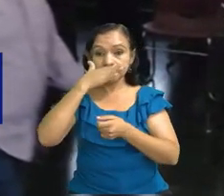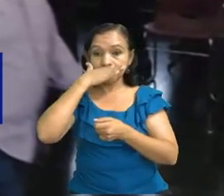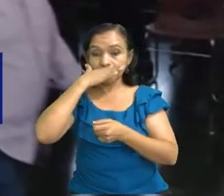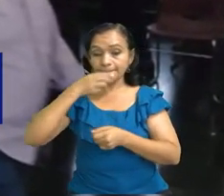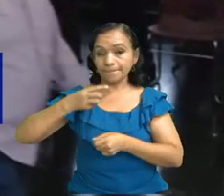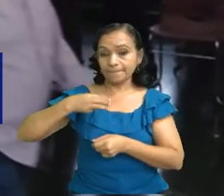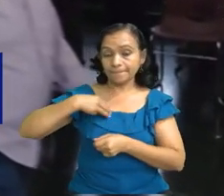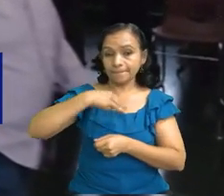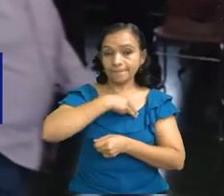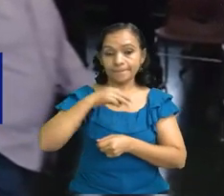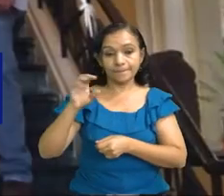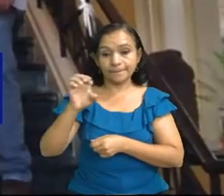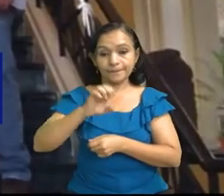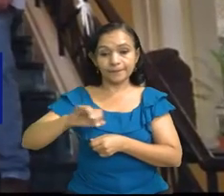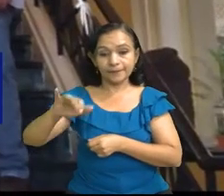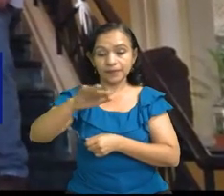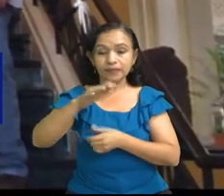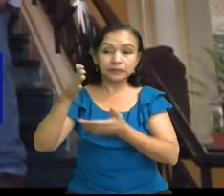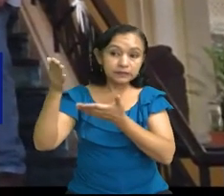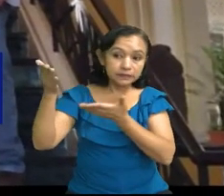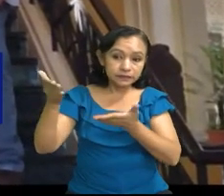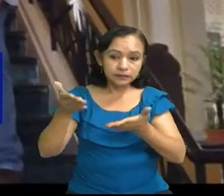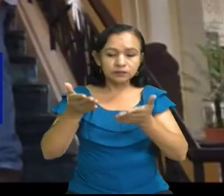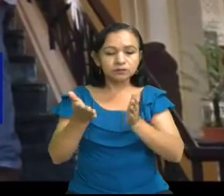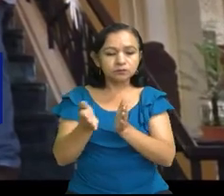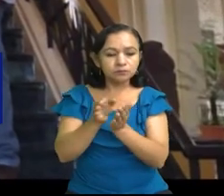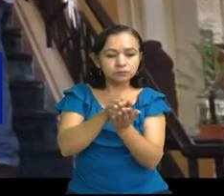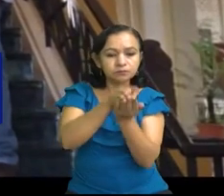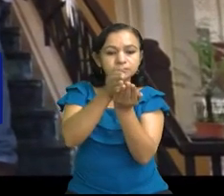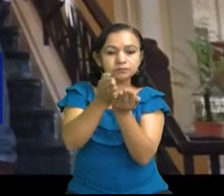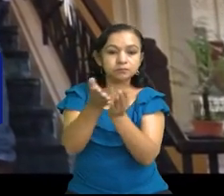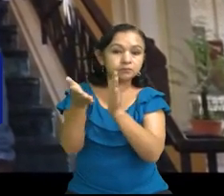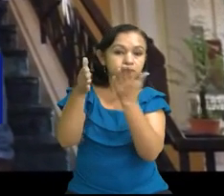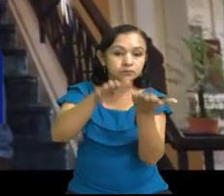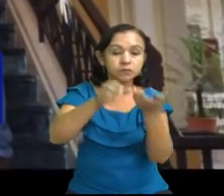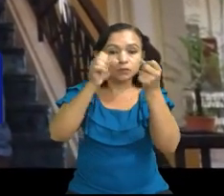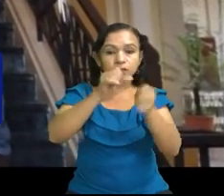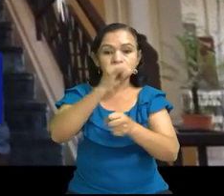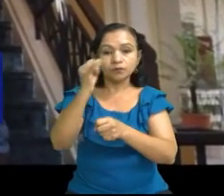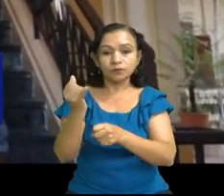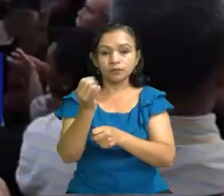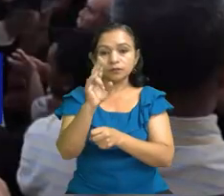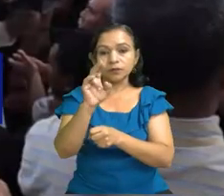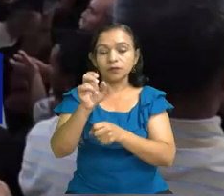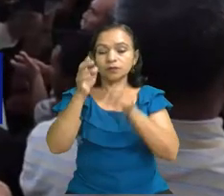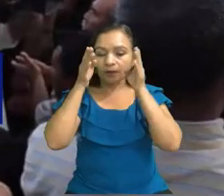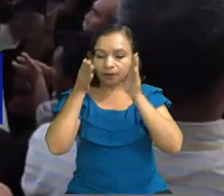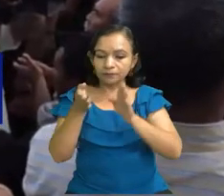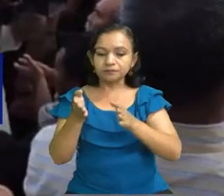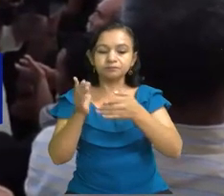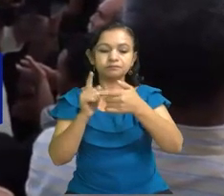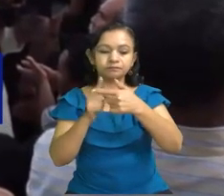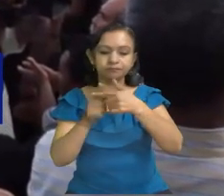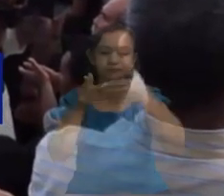en Estelí recibe féretro del guerrillero Juan Ramón Ramos para sus funerales.